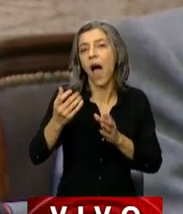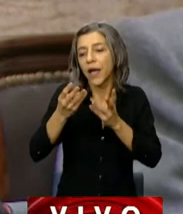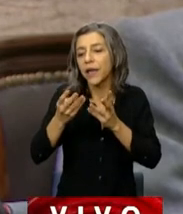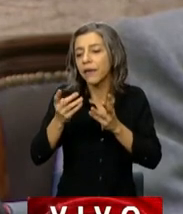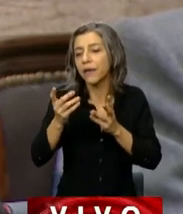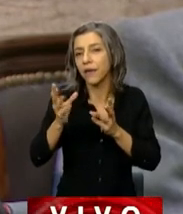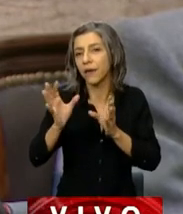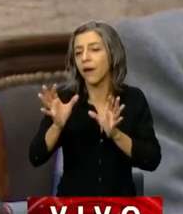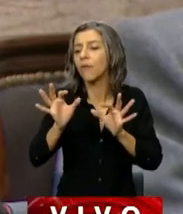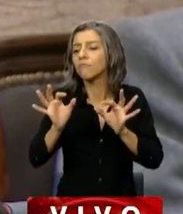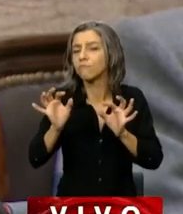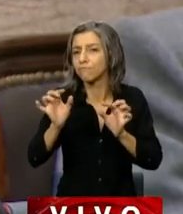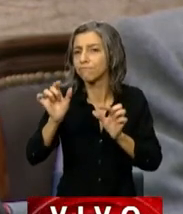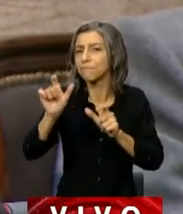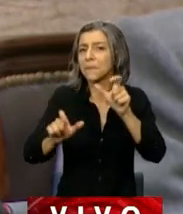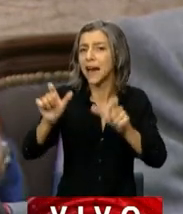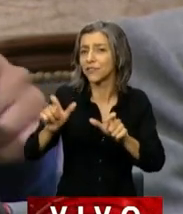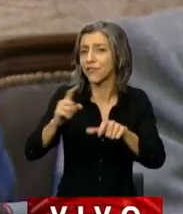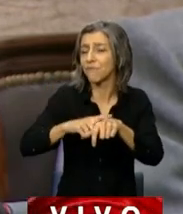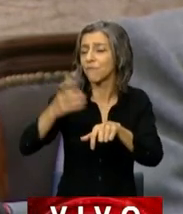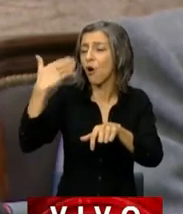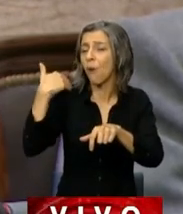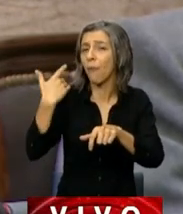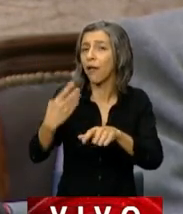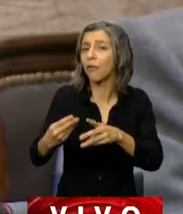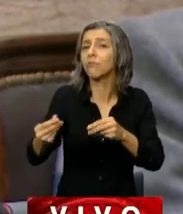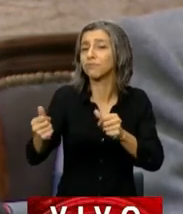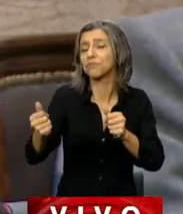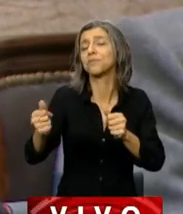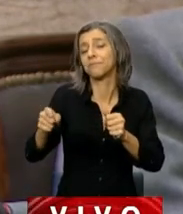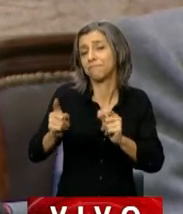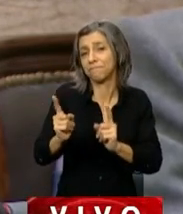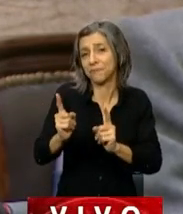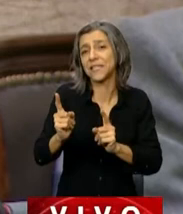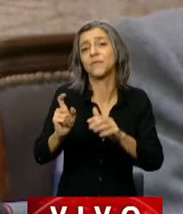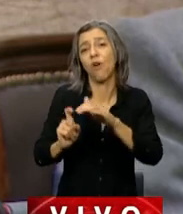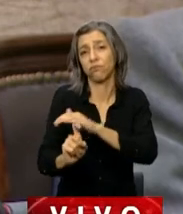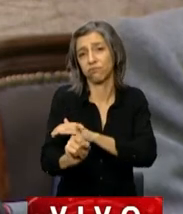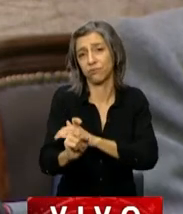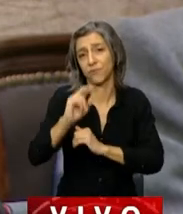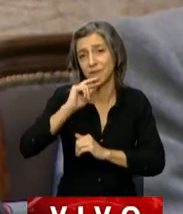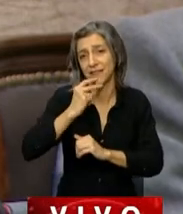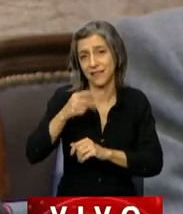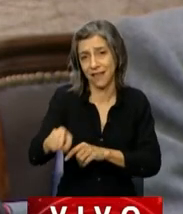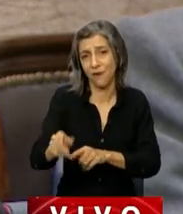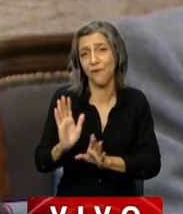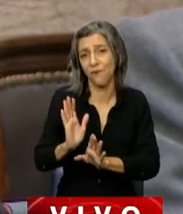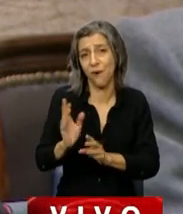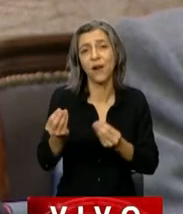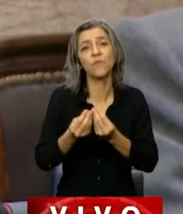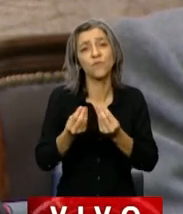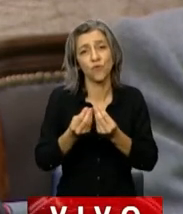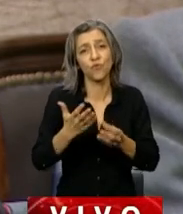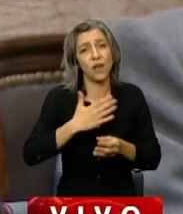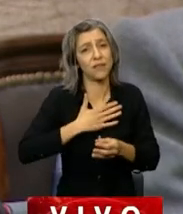permítame saludar a las familias. Muchas de ellas son comprovincianas, son de Jujuy. Y mire que esas